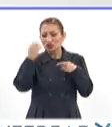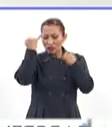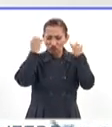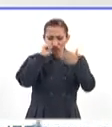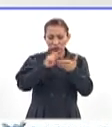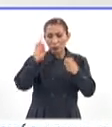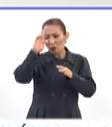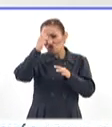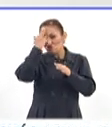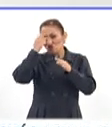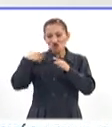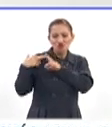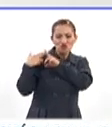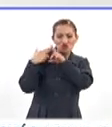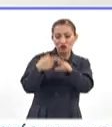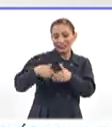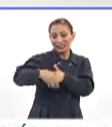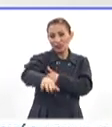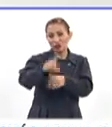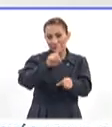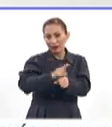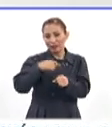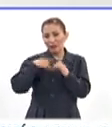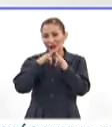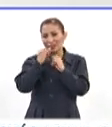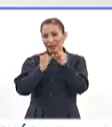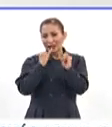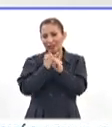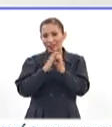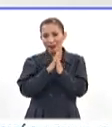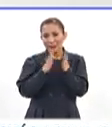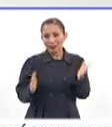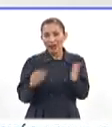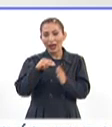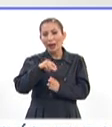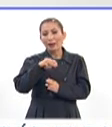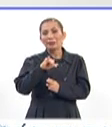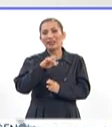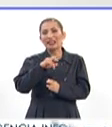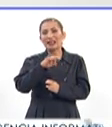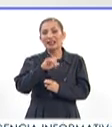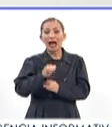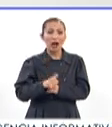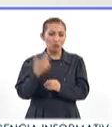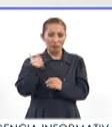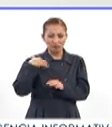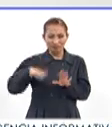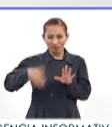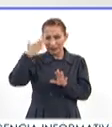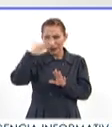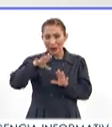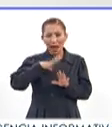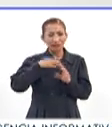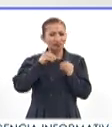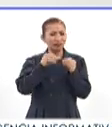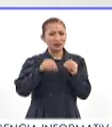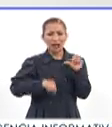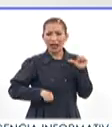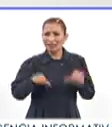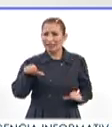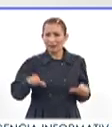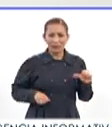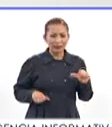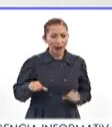estarán siendo conmemorados a lo largo de estos días en la Feria Internacional del Libro de Minería. Y bueno, como tú bien sabes, está lleno de